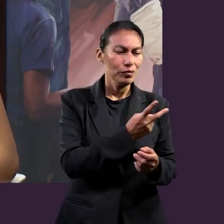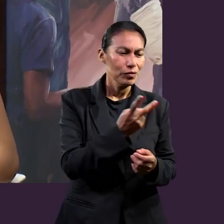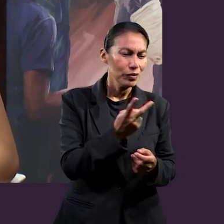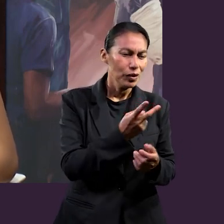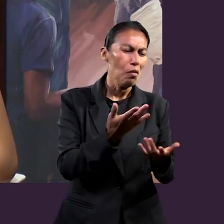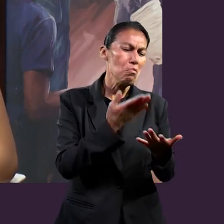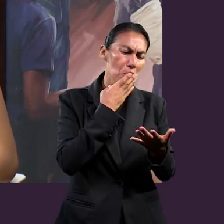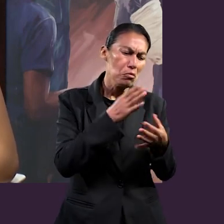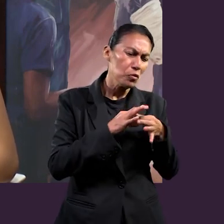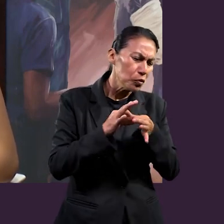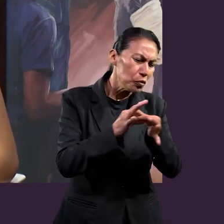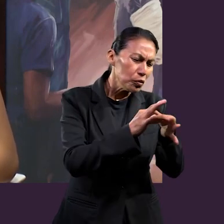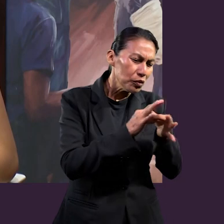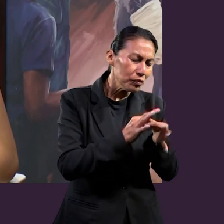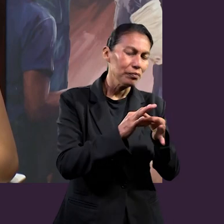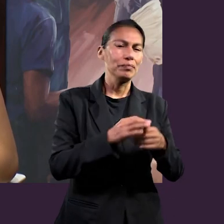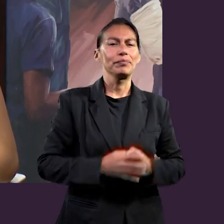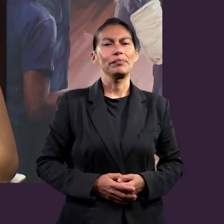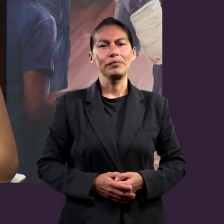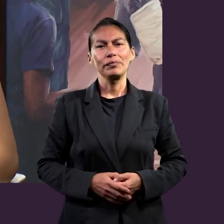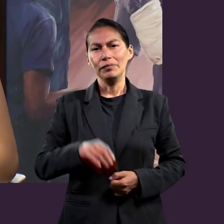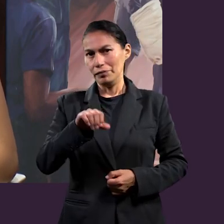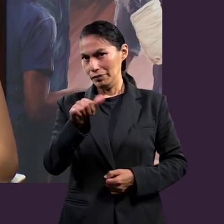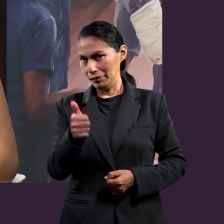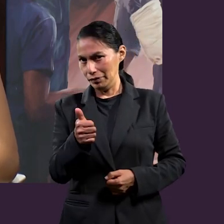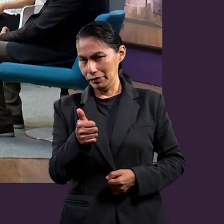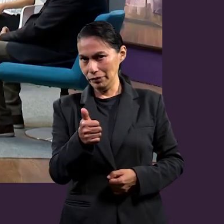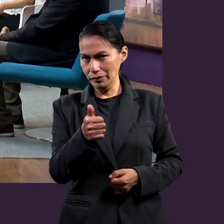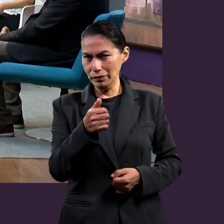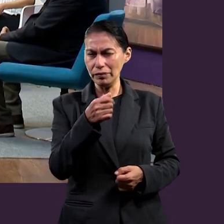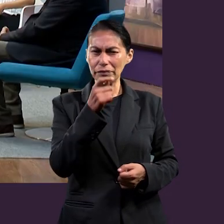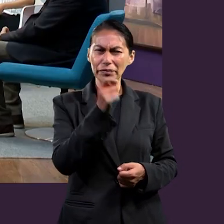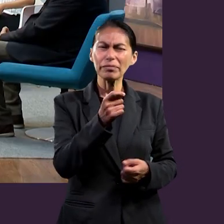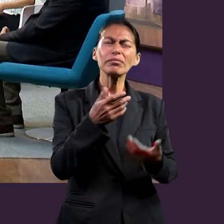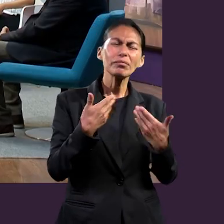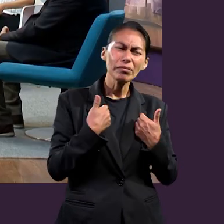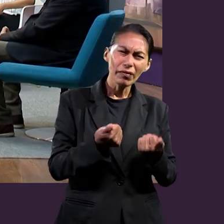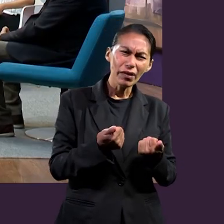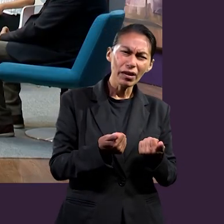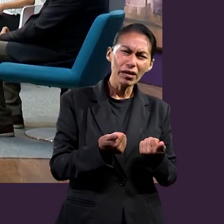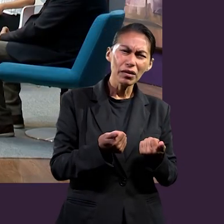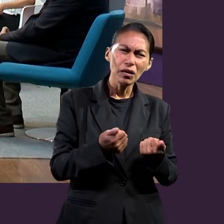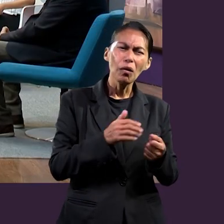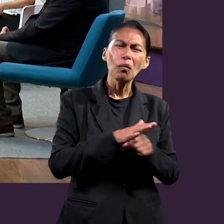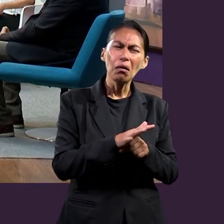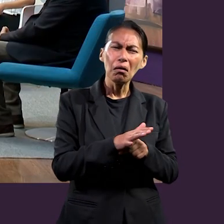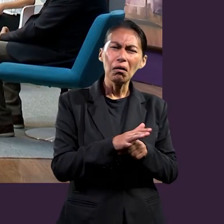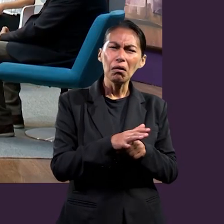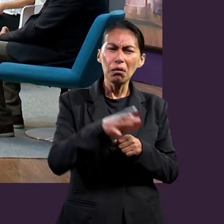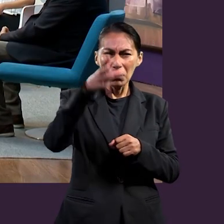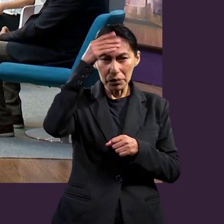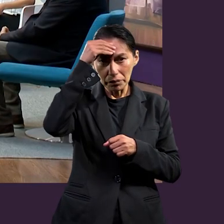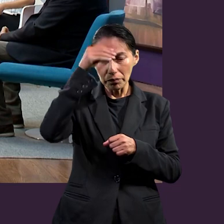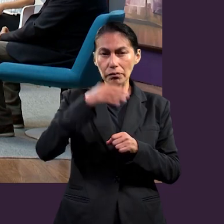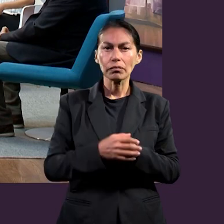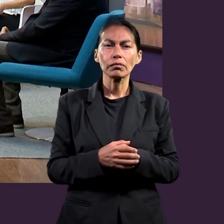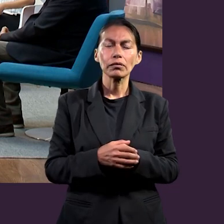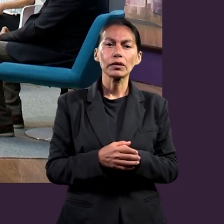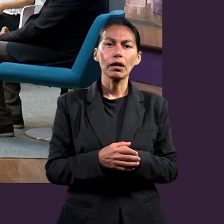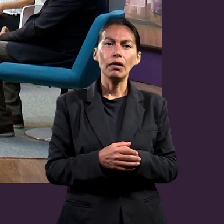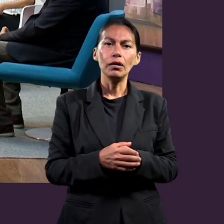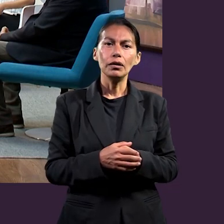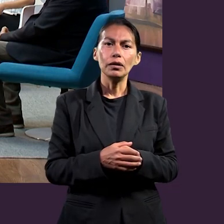matrimonio para con su esposo. Ahora, la otra pregunta que nos enseña esta actitud hacia